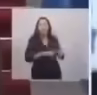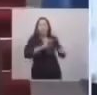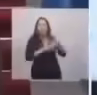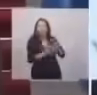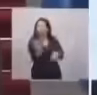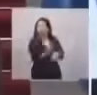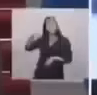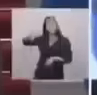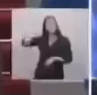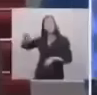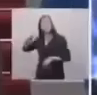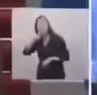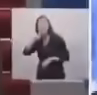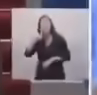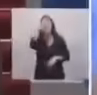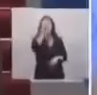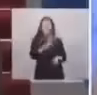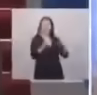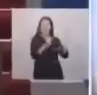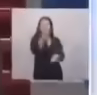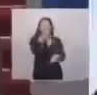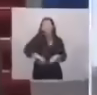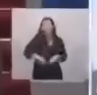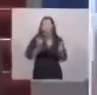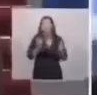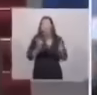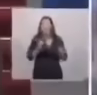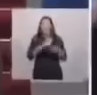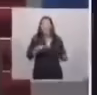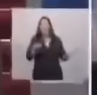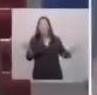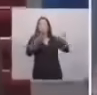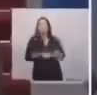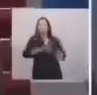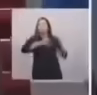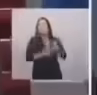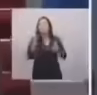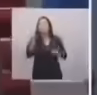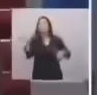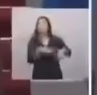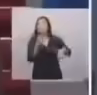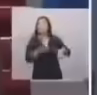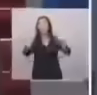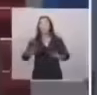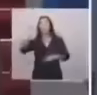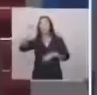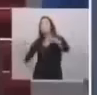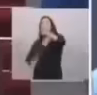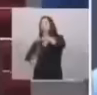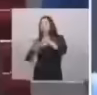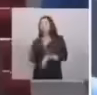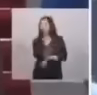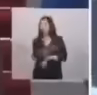porque no son anarco capitalist seguro Qué medida va a tomar caputo hay ninguna ninguna duda que todos le están esperando que diga el valor del dólar que